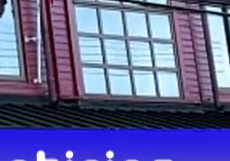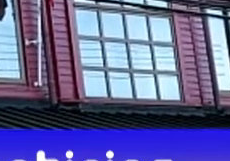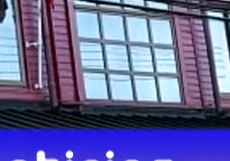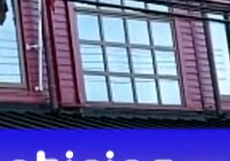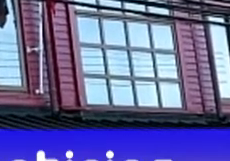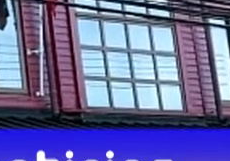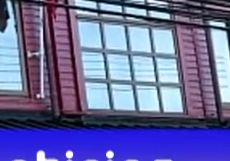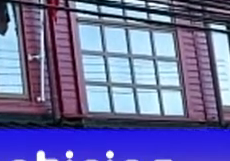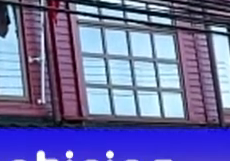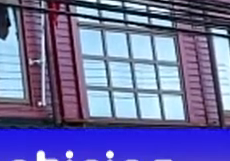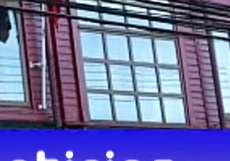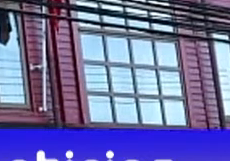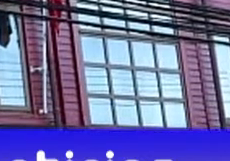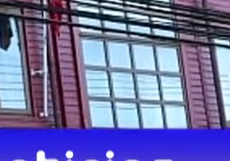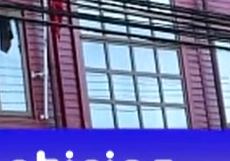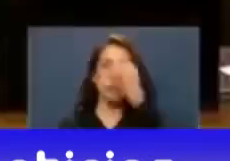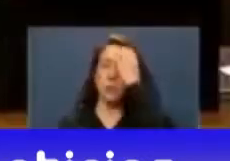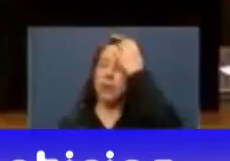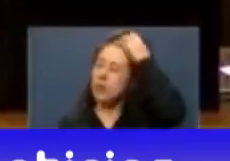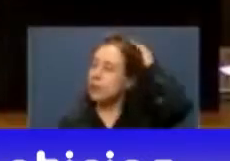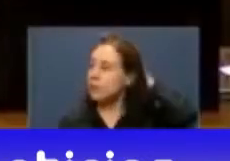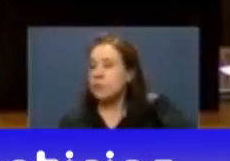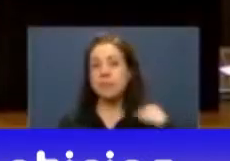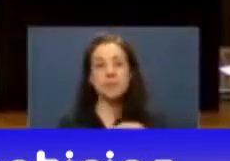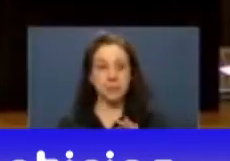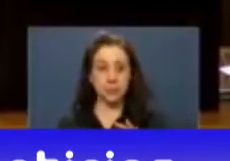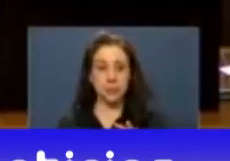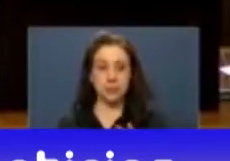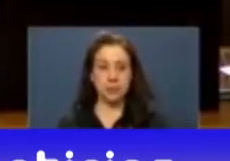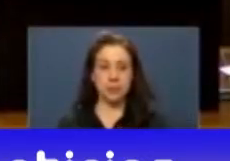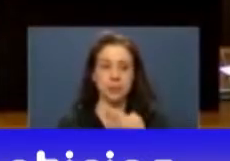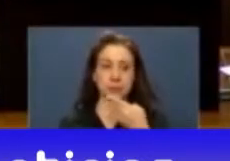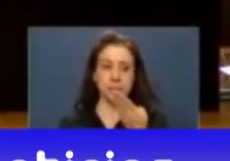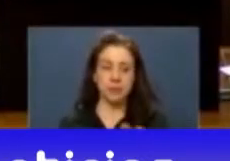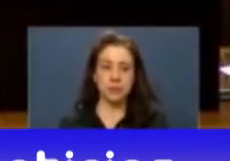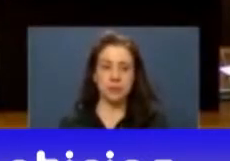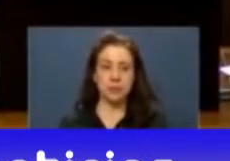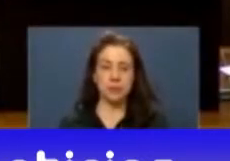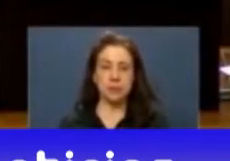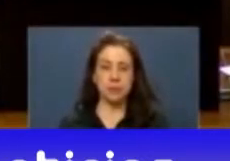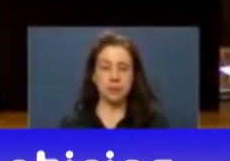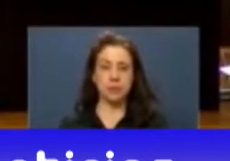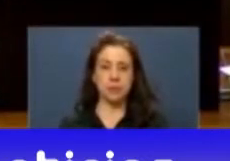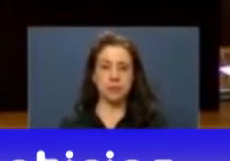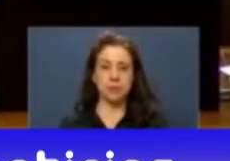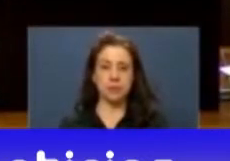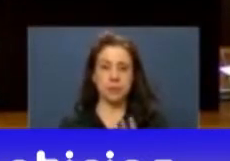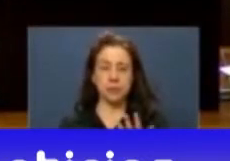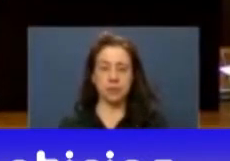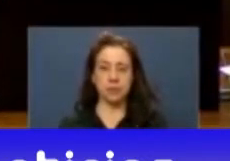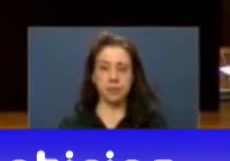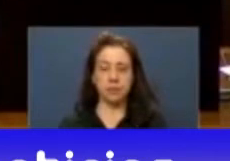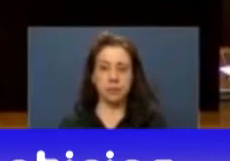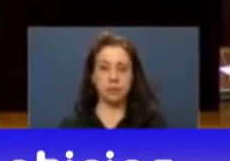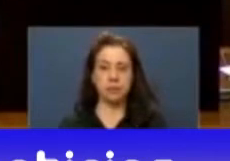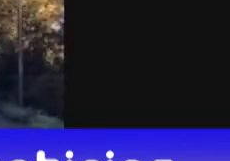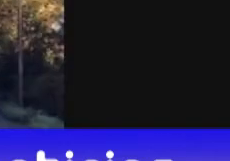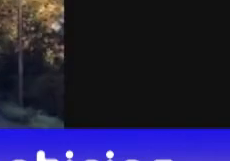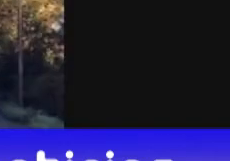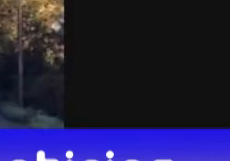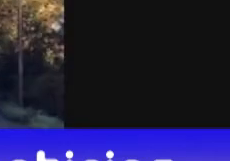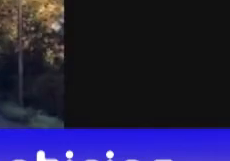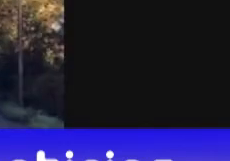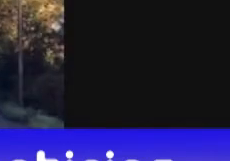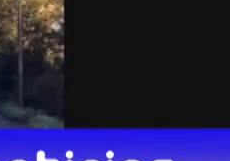con la estabilidad laboral denunció en hora de incidentes en la cámara baja el diputado por el distrito 26 alejandro bernales